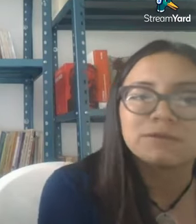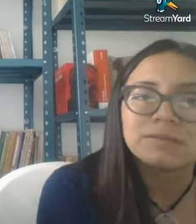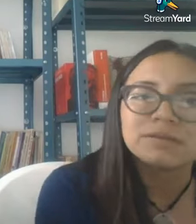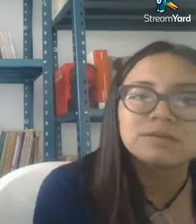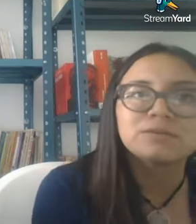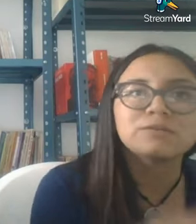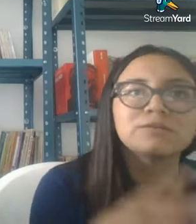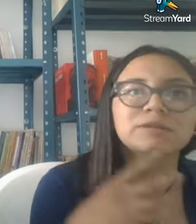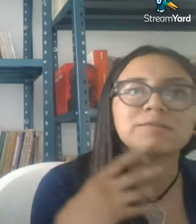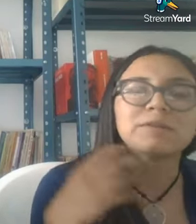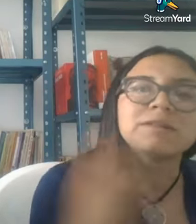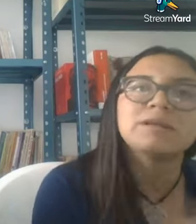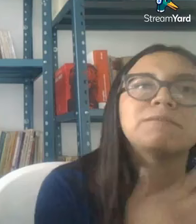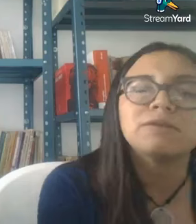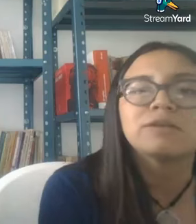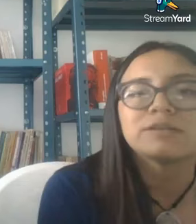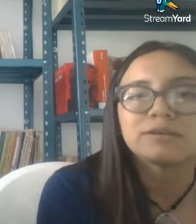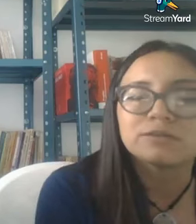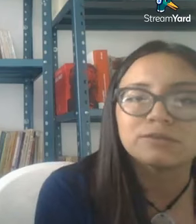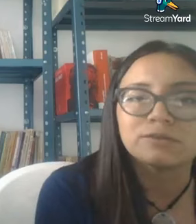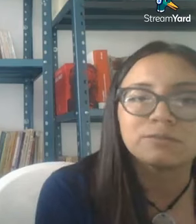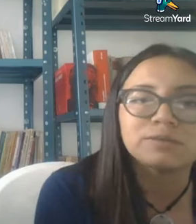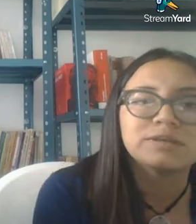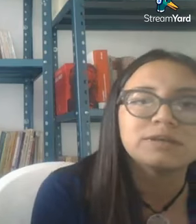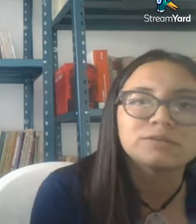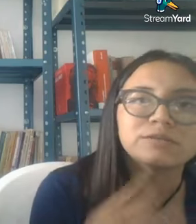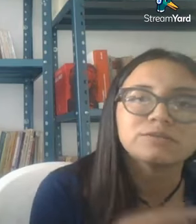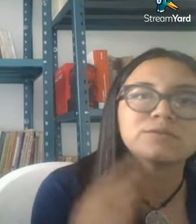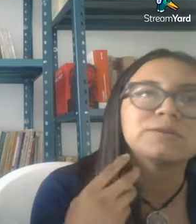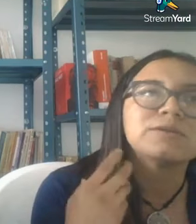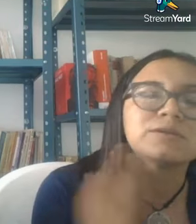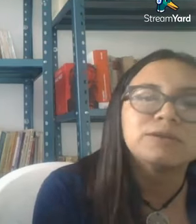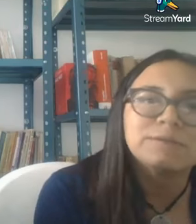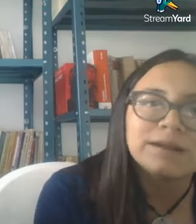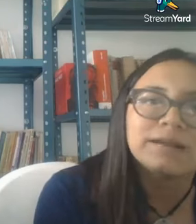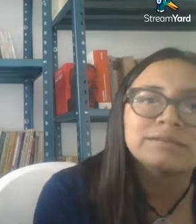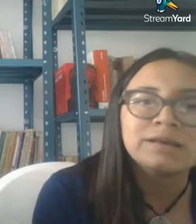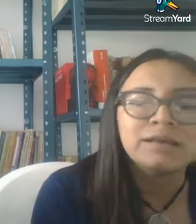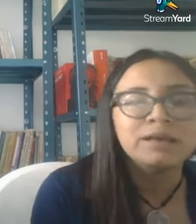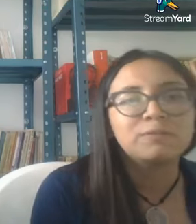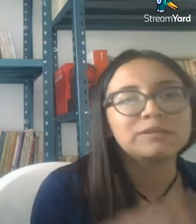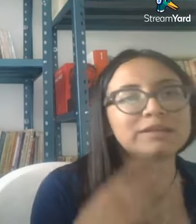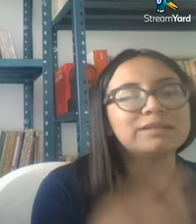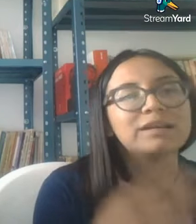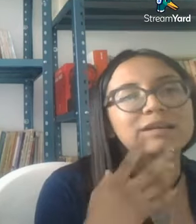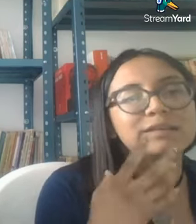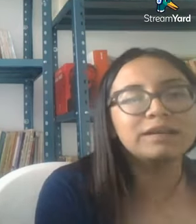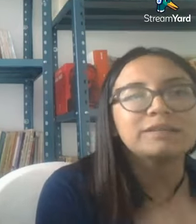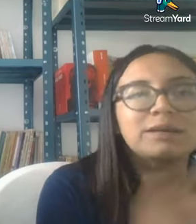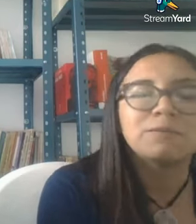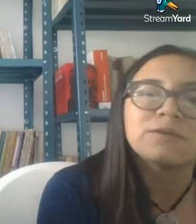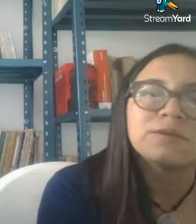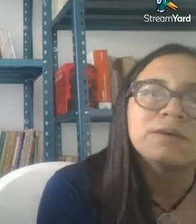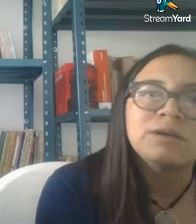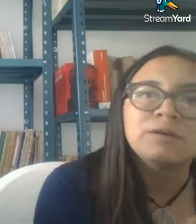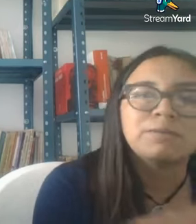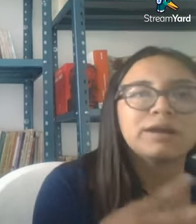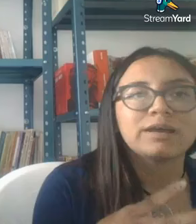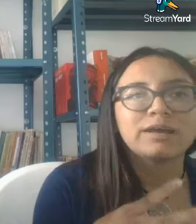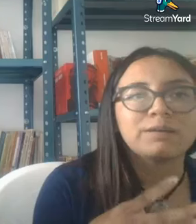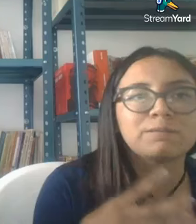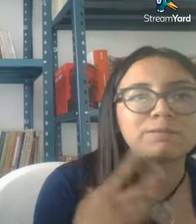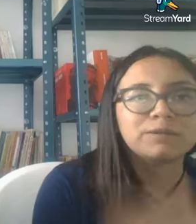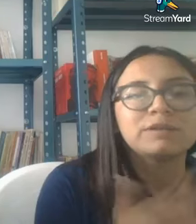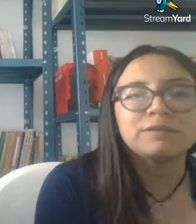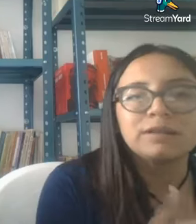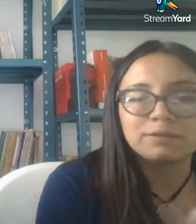esas reformas, todos los que le metían mano a nuestra Constitución, pues eran todos esos gobiernos neoliberales, pues, que hacían las leyes a modo para